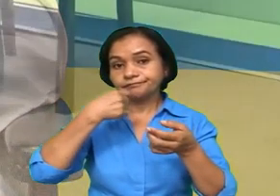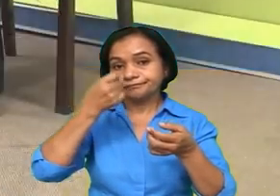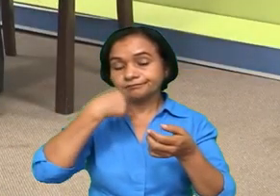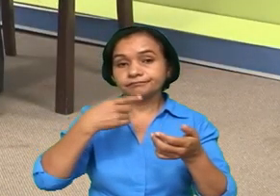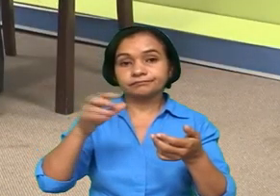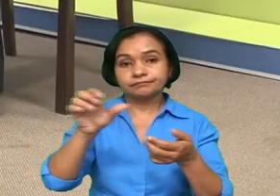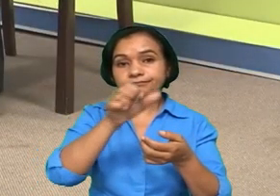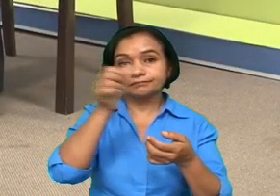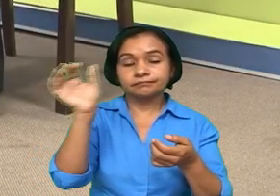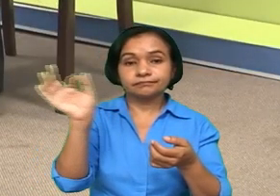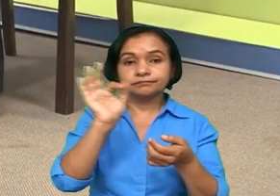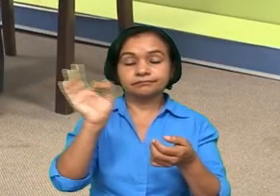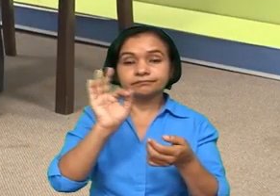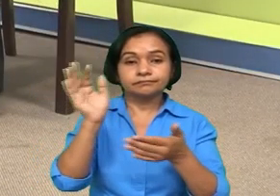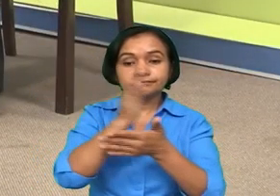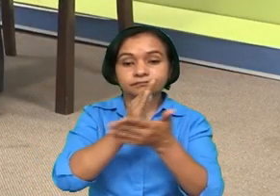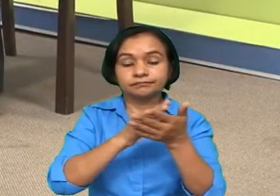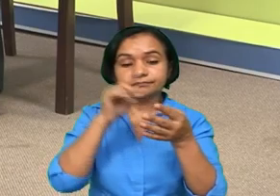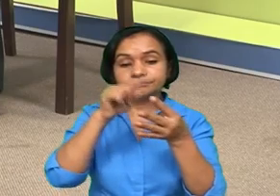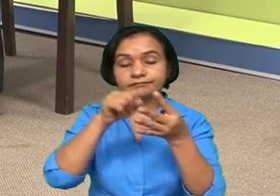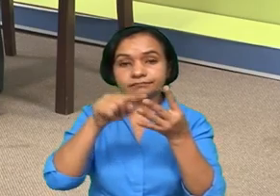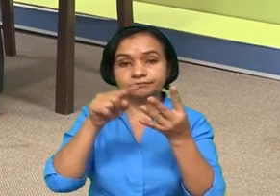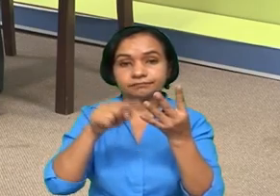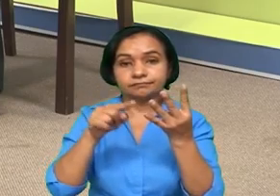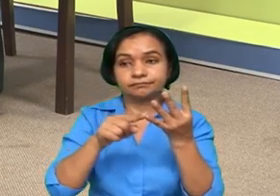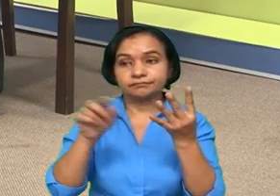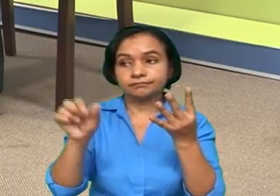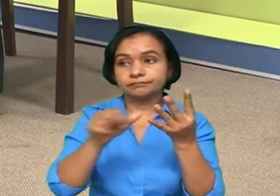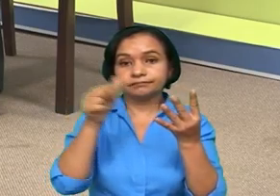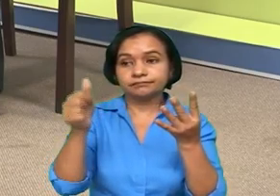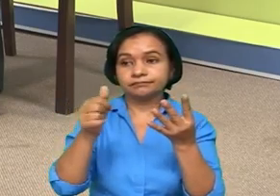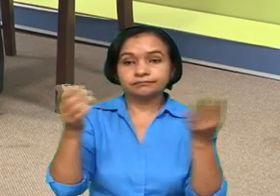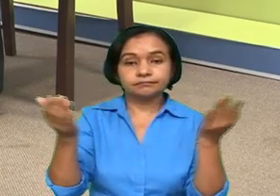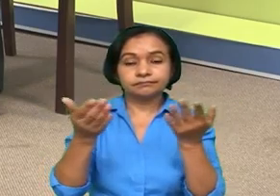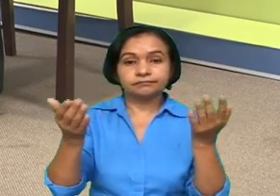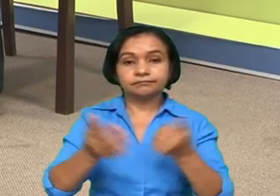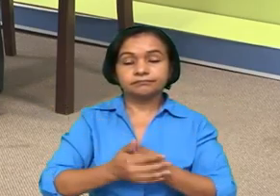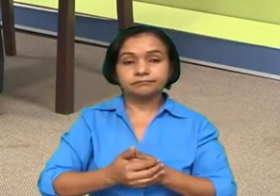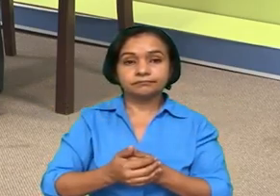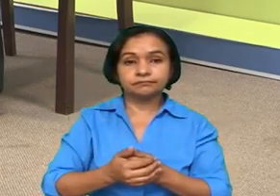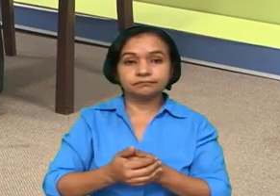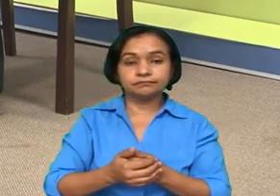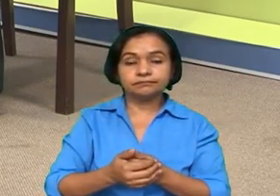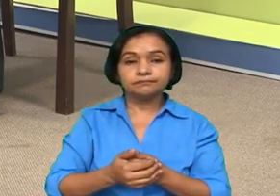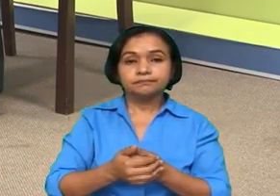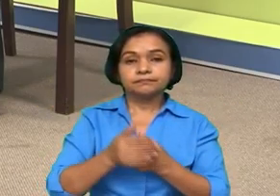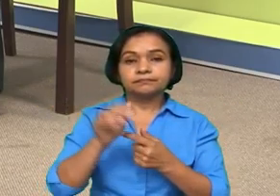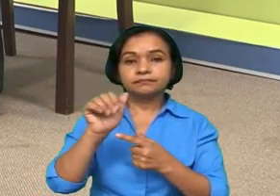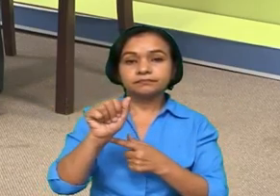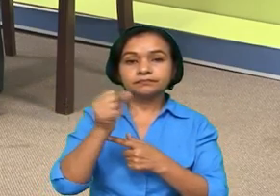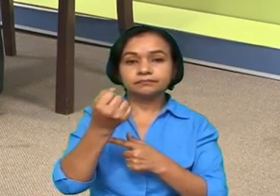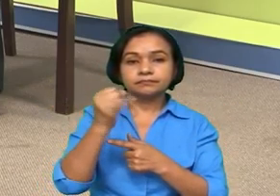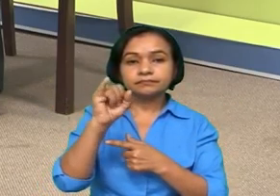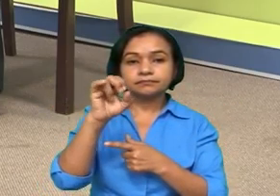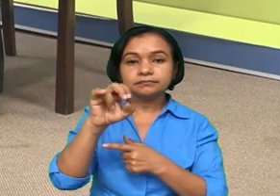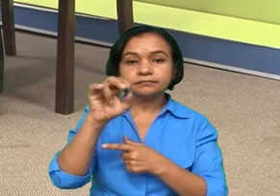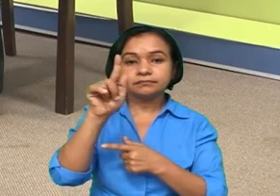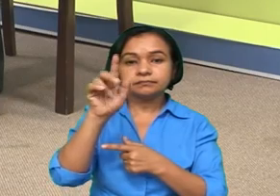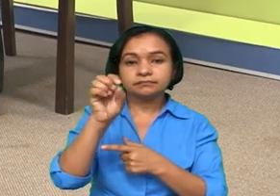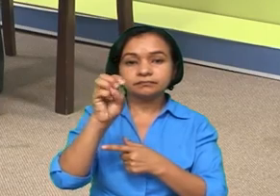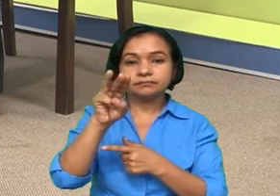otros síntomas, ya me mencionó algunos. Hábleme de los otros síntomas y también de lo asintomático. Pero primero sigamos